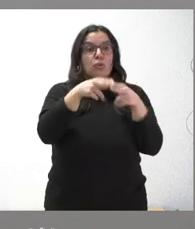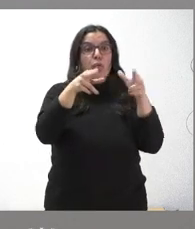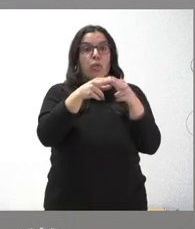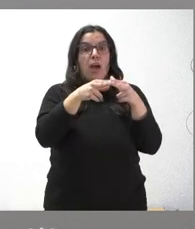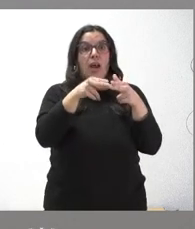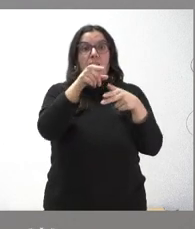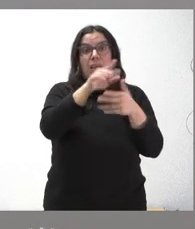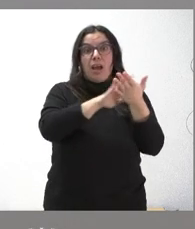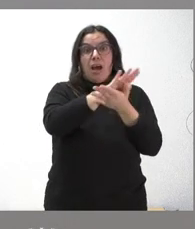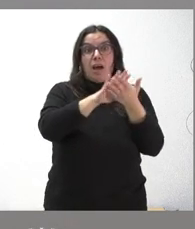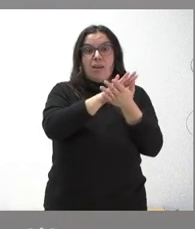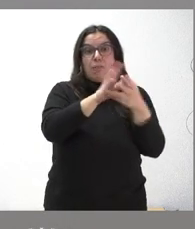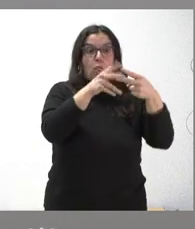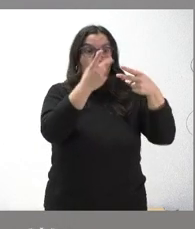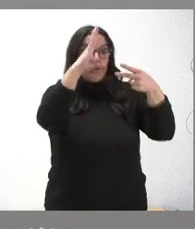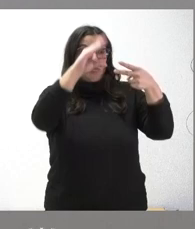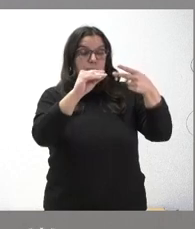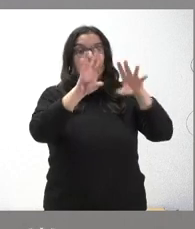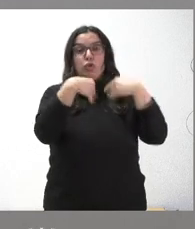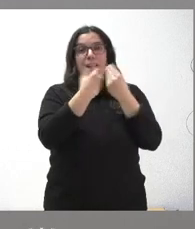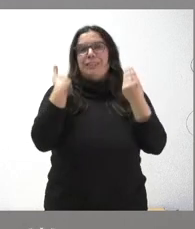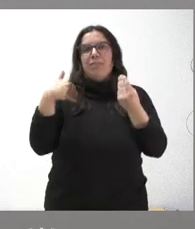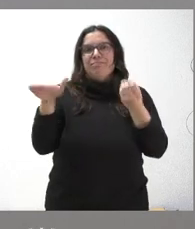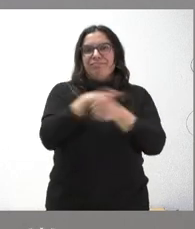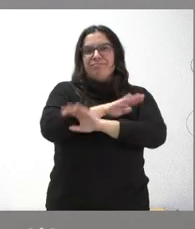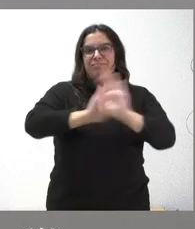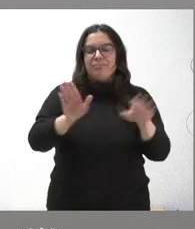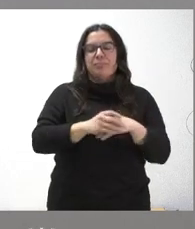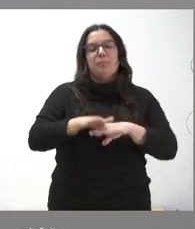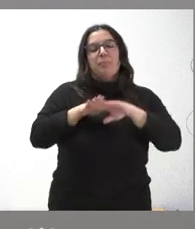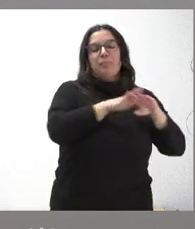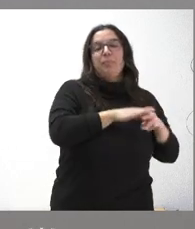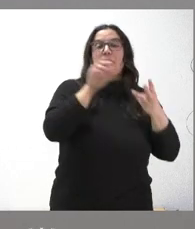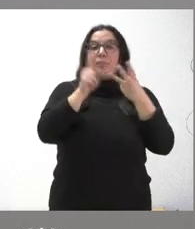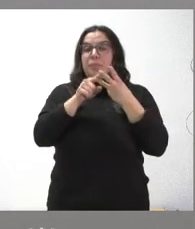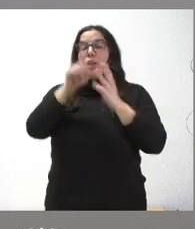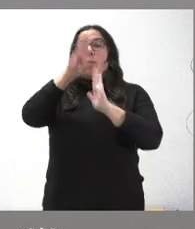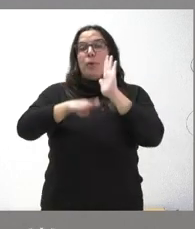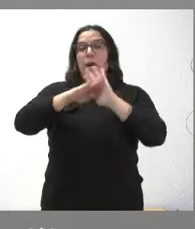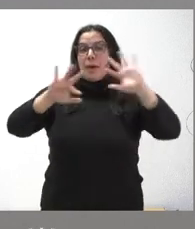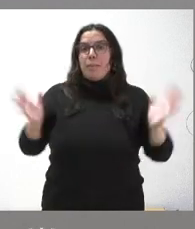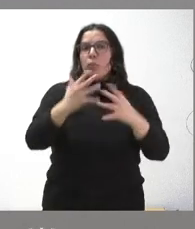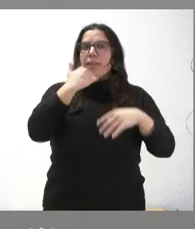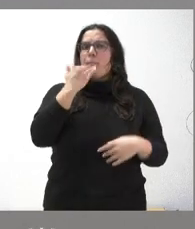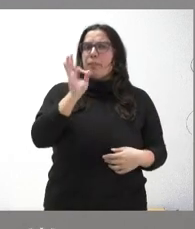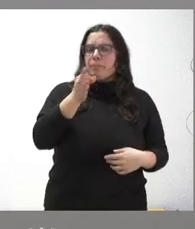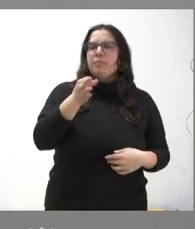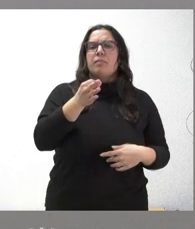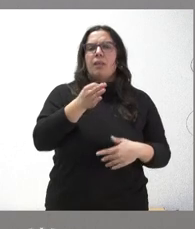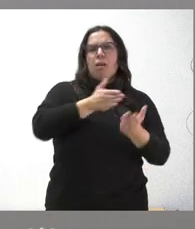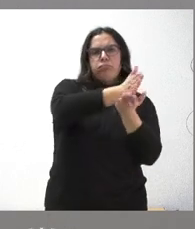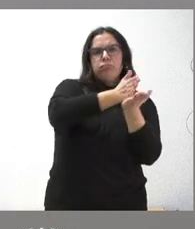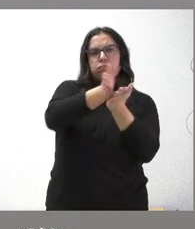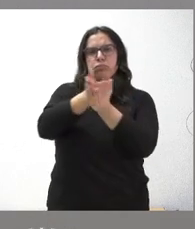estamos hablando y que usted conoce no el programa de impulsa Zamora efectivamente Este programa tenía varias vías de